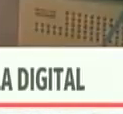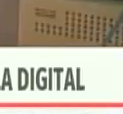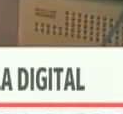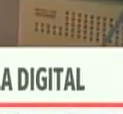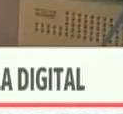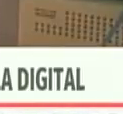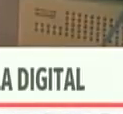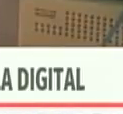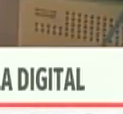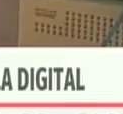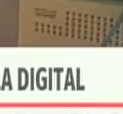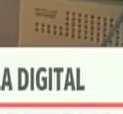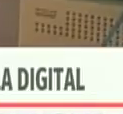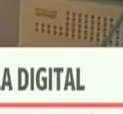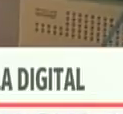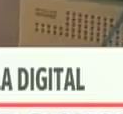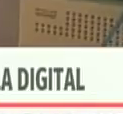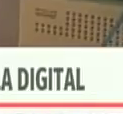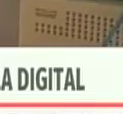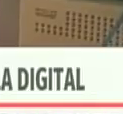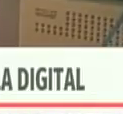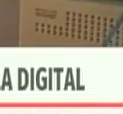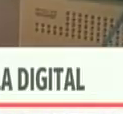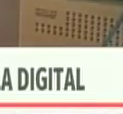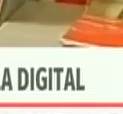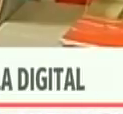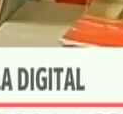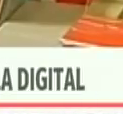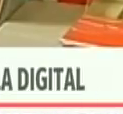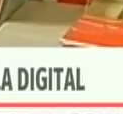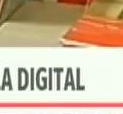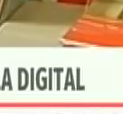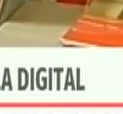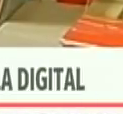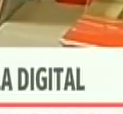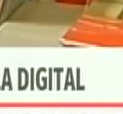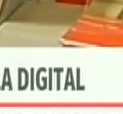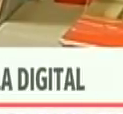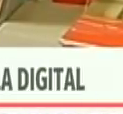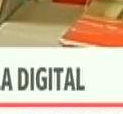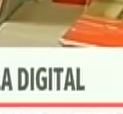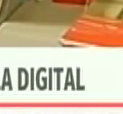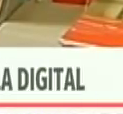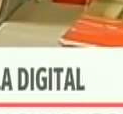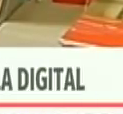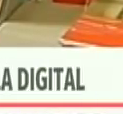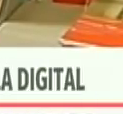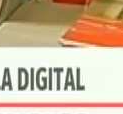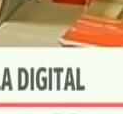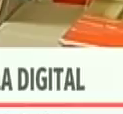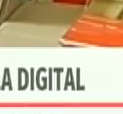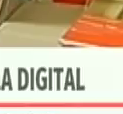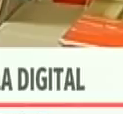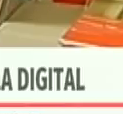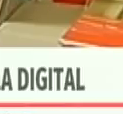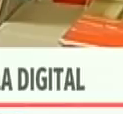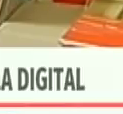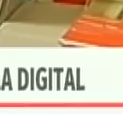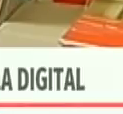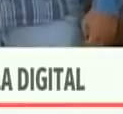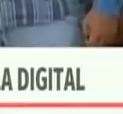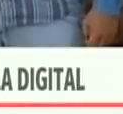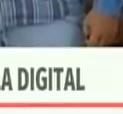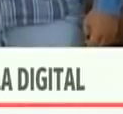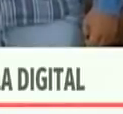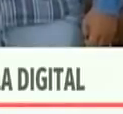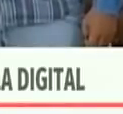más de 25.000 personas y abrir más de 24.000 cuentas. Por otro lado, estamos ofreciendo y atendiendo a estas comunidades que